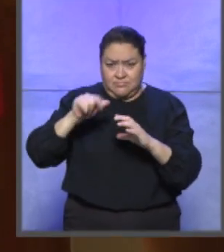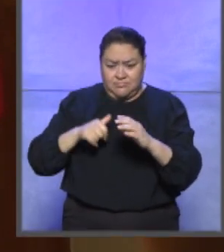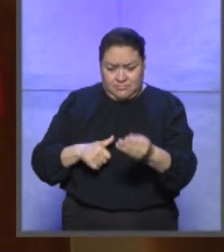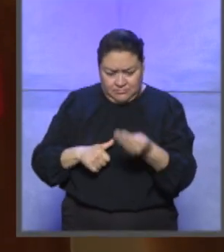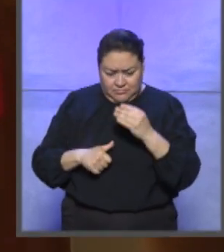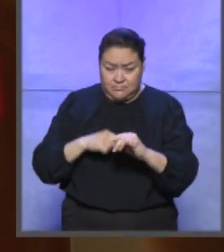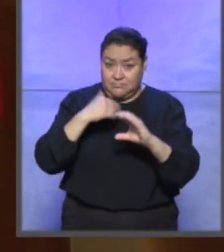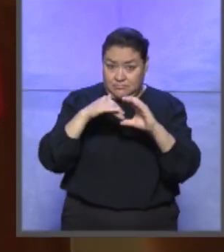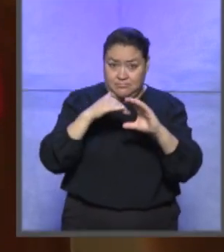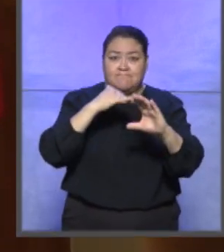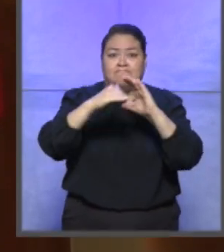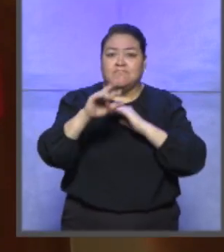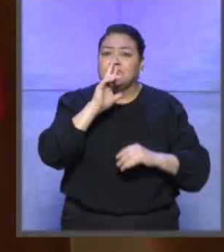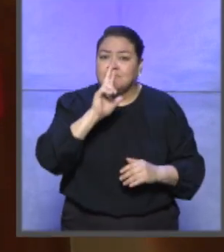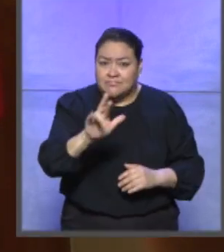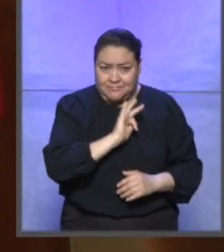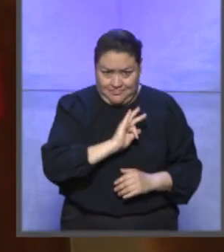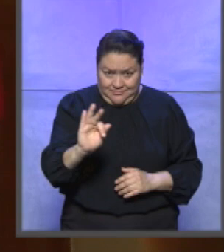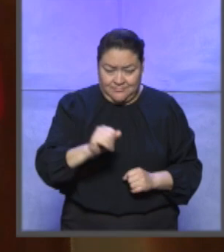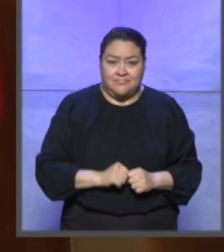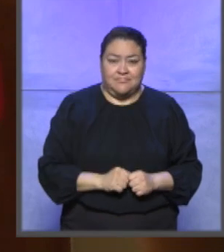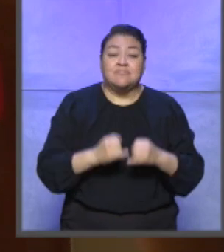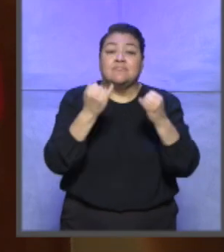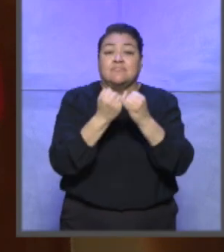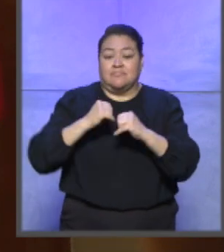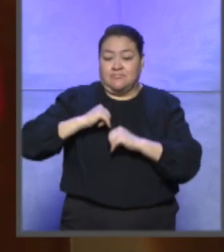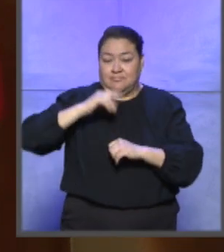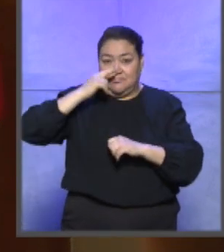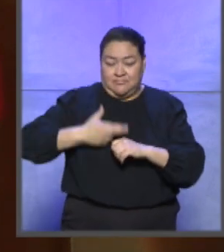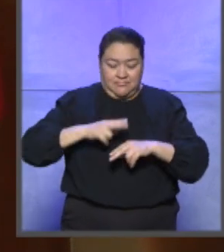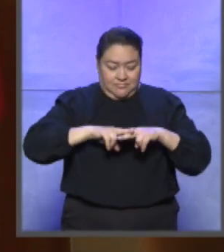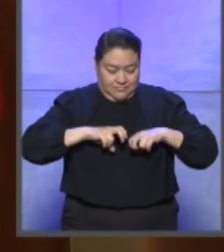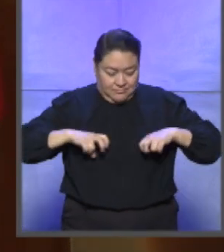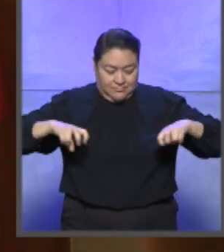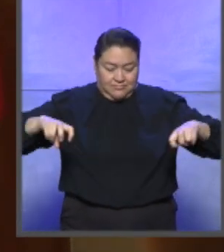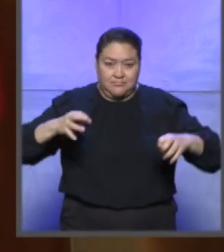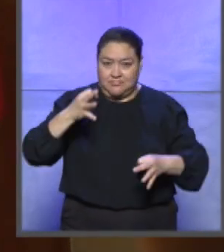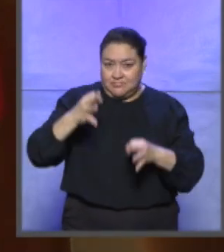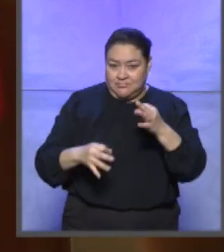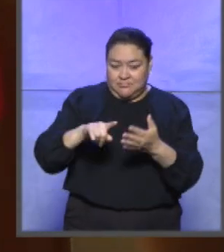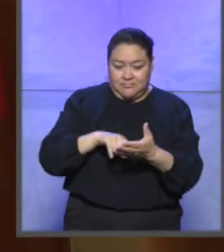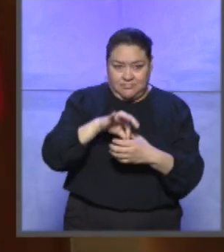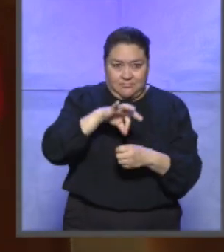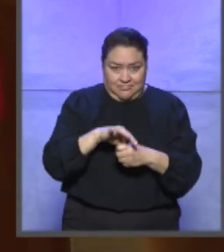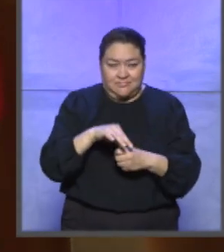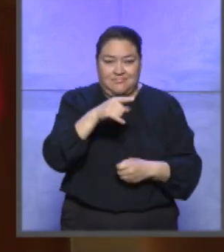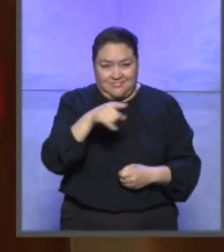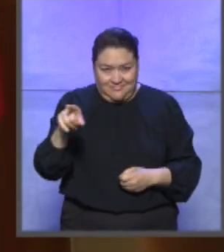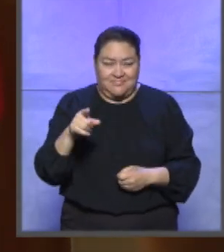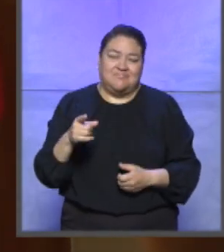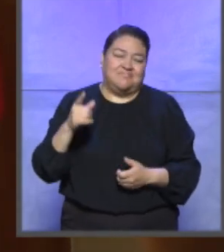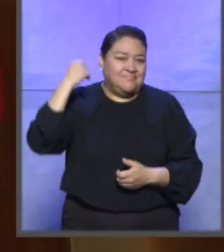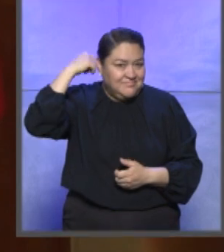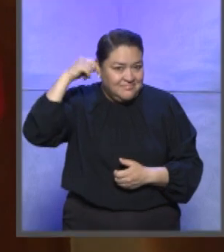posteriormente se atenderá por correo. Asimismo, agradecemos la presencia del Pleno del Tribunal Electoral de Tabasco,